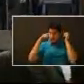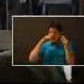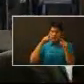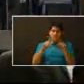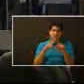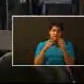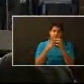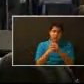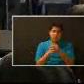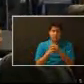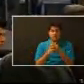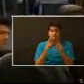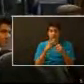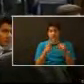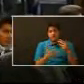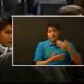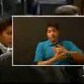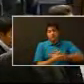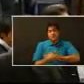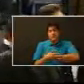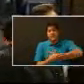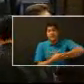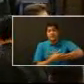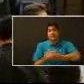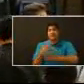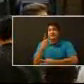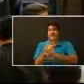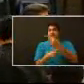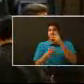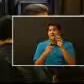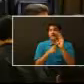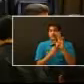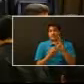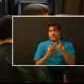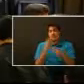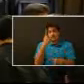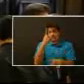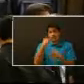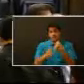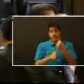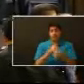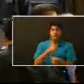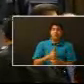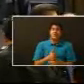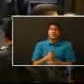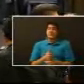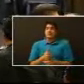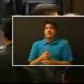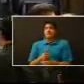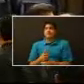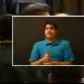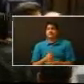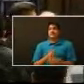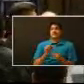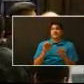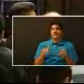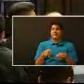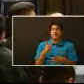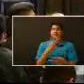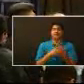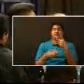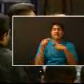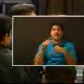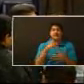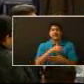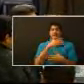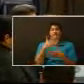bebés Gabriel y Santiago, que hoy están cumpliendo un año. A ver si puedan pasar aquí al frente, mis hermanos, para que podamos